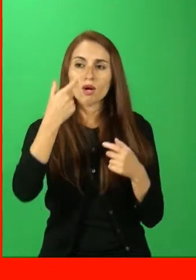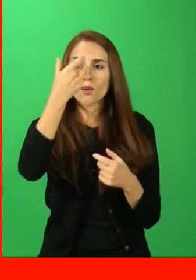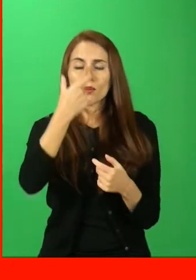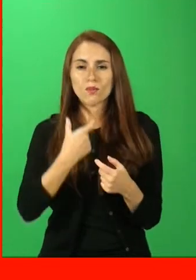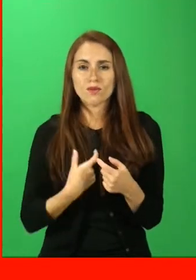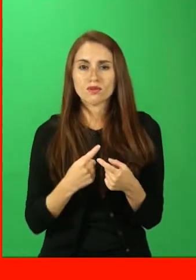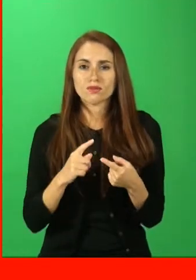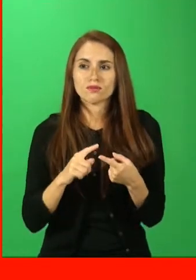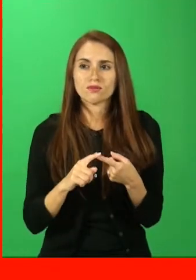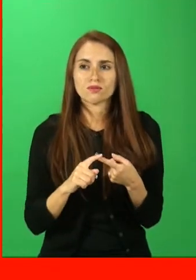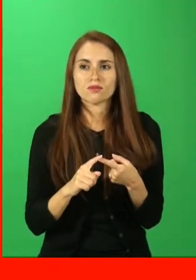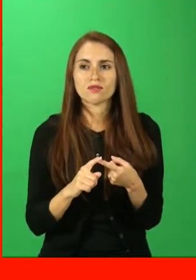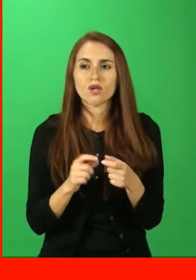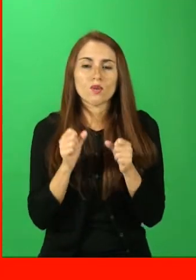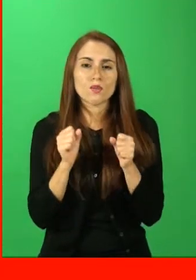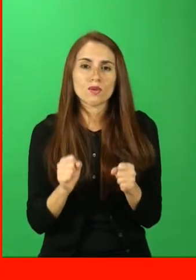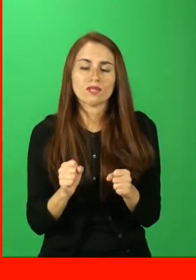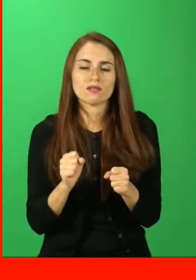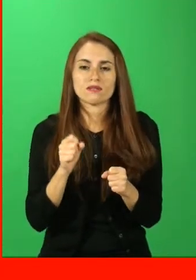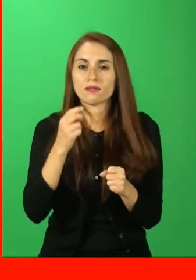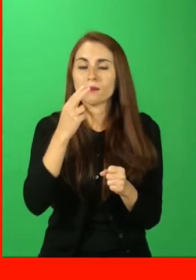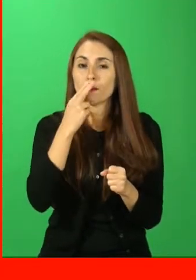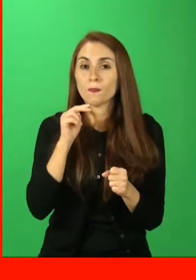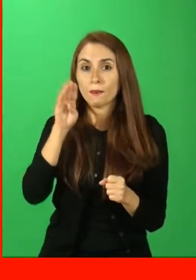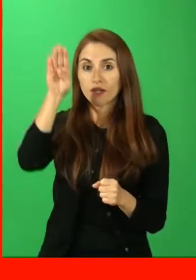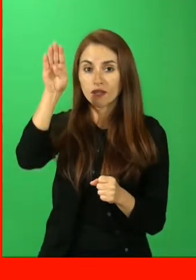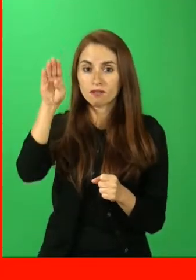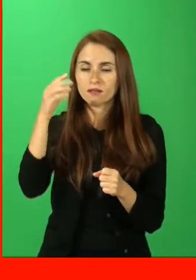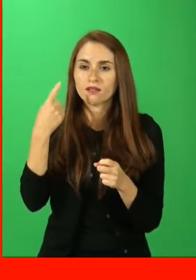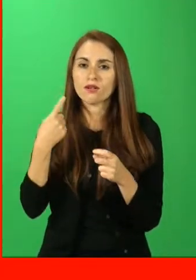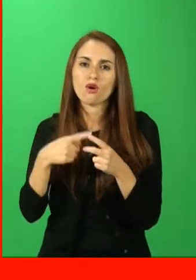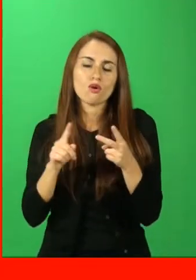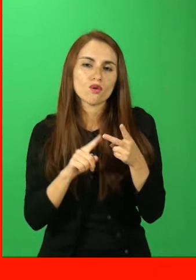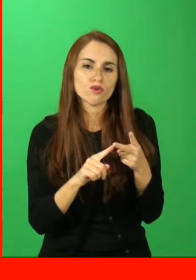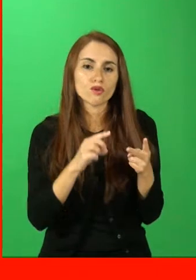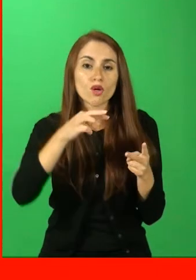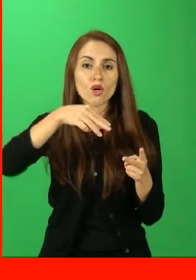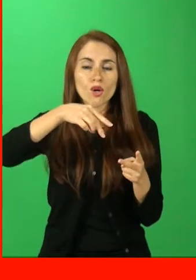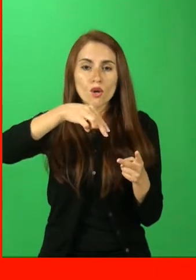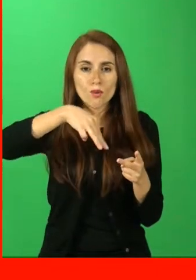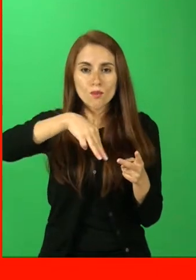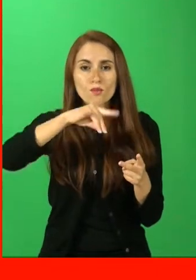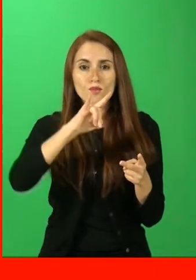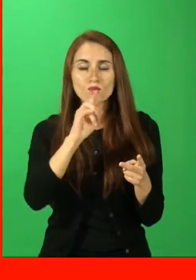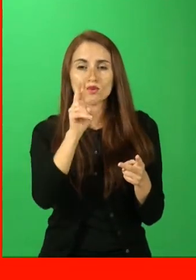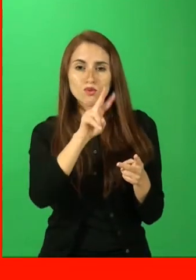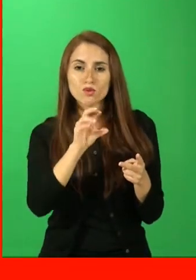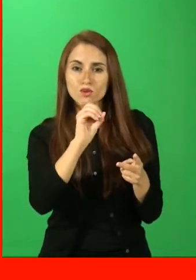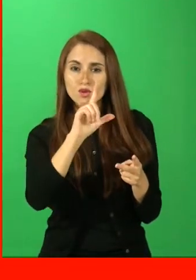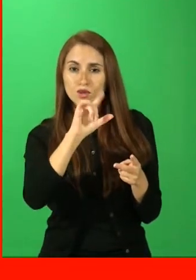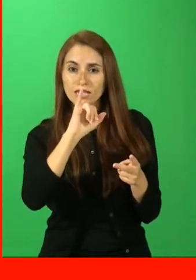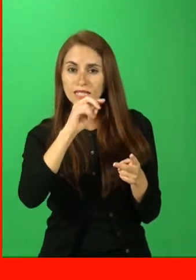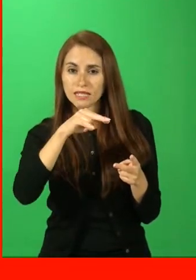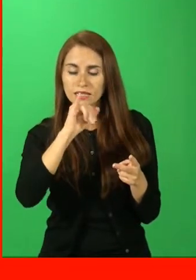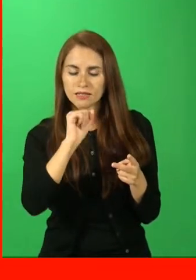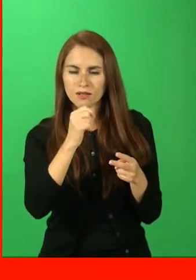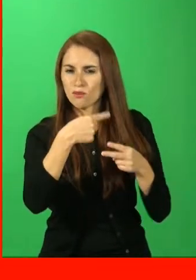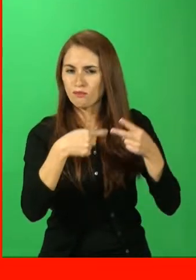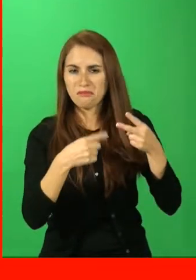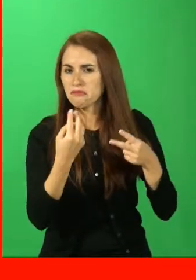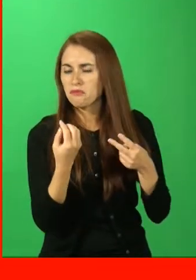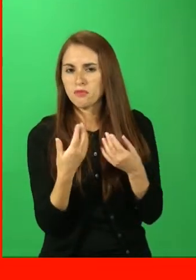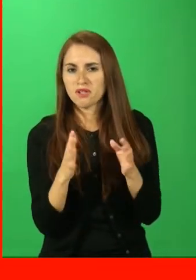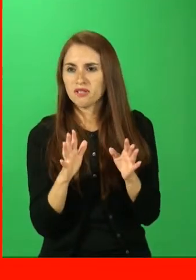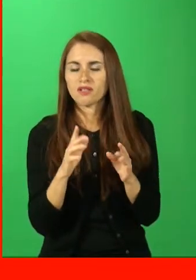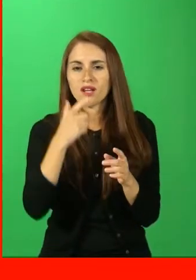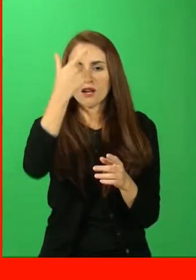puede ser el Führer, Adolf Hitler, el esquema es el mismo. Tenemos un culto a la personalidad de este líder, es decir, sin